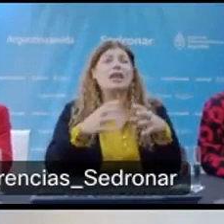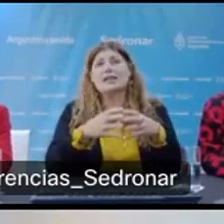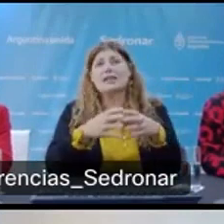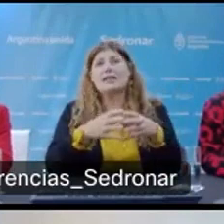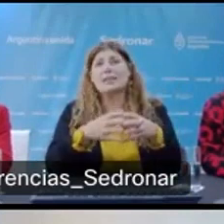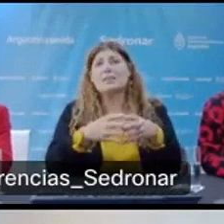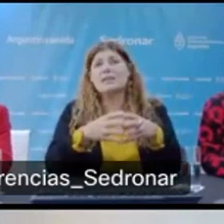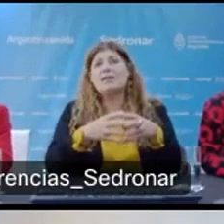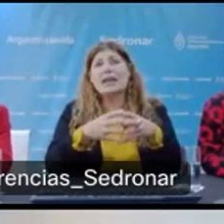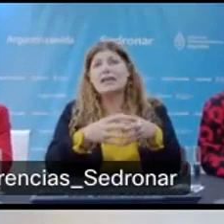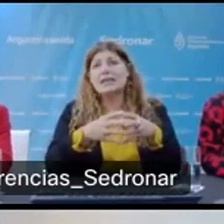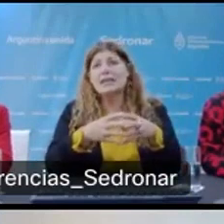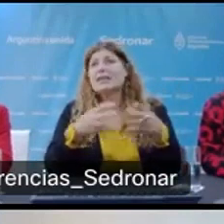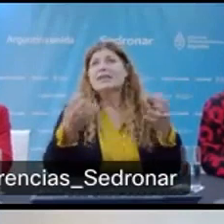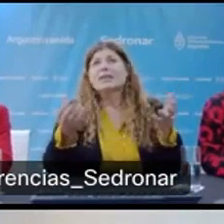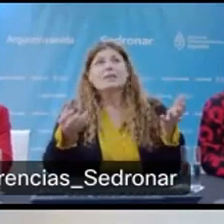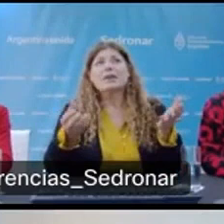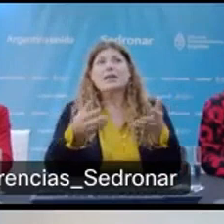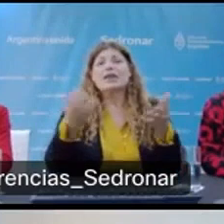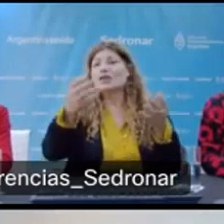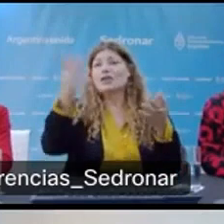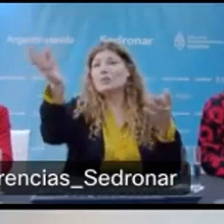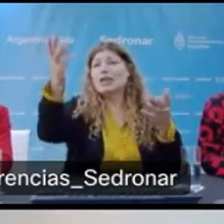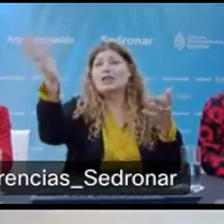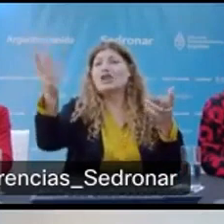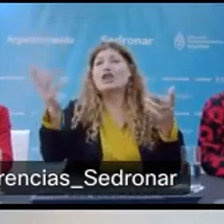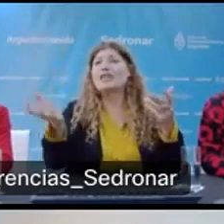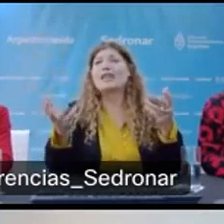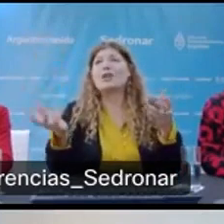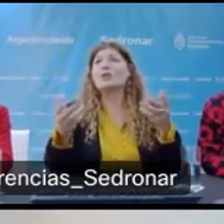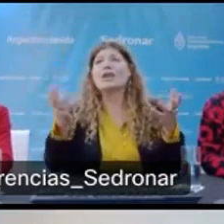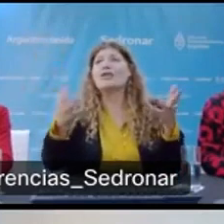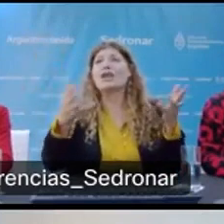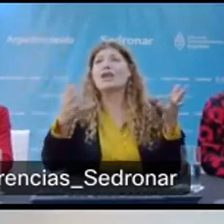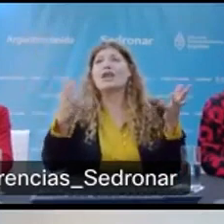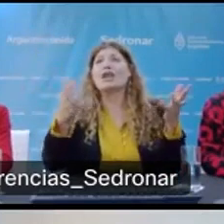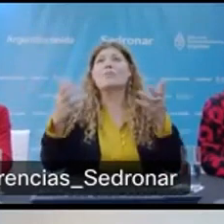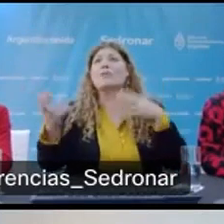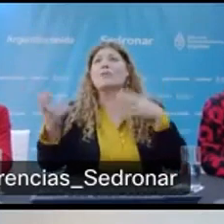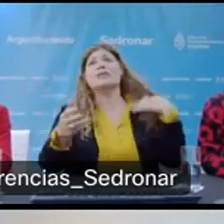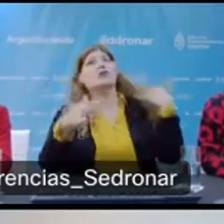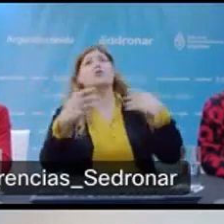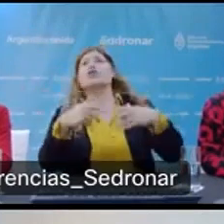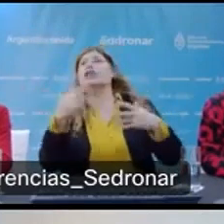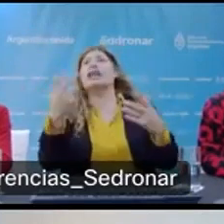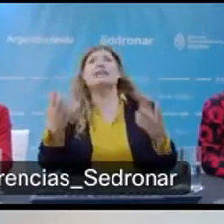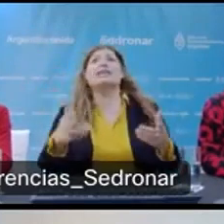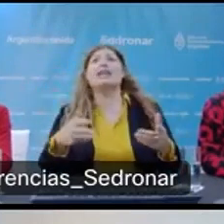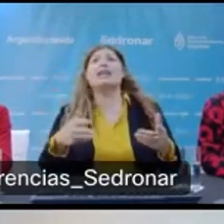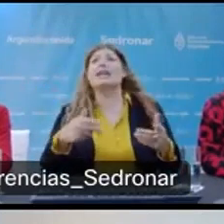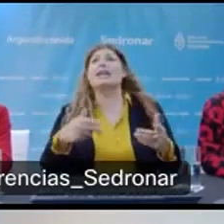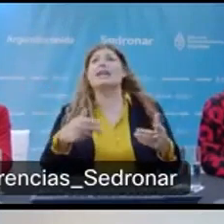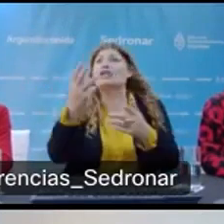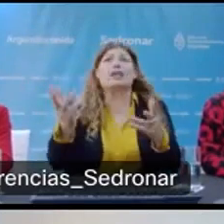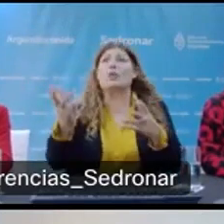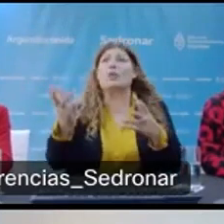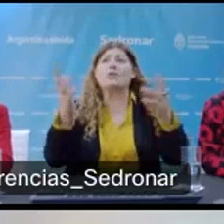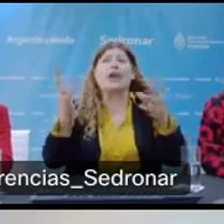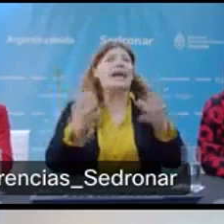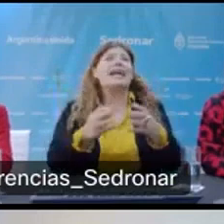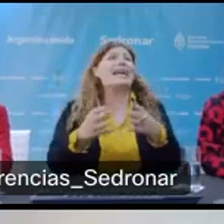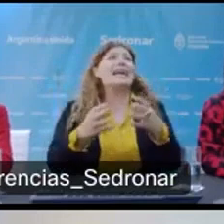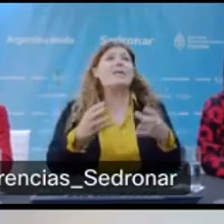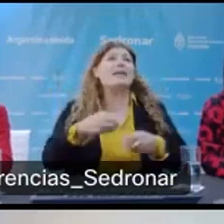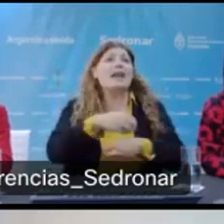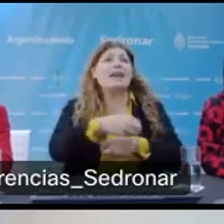hacer estrategias específicas. Estoy mirando a los que saludan, no es lo mismo la Universidad de Cuyo que la de Entre Ríos o la de Río Cuarto.